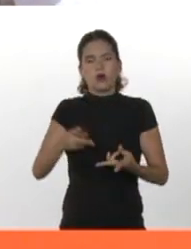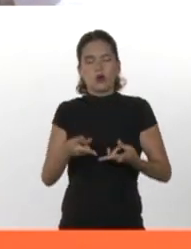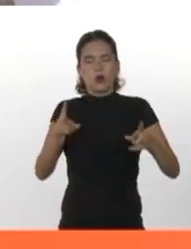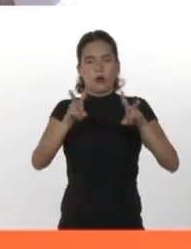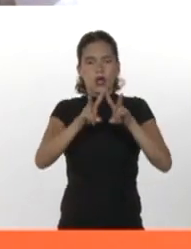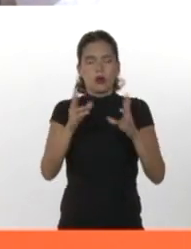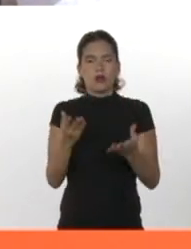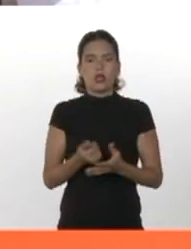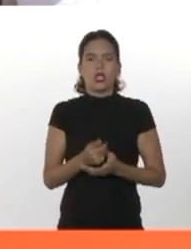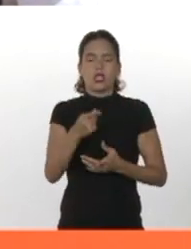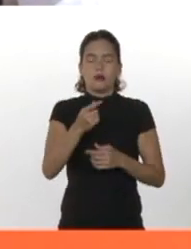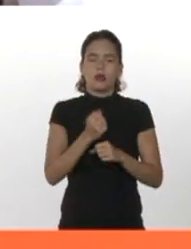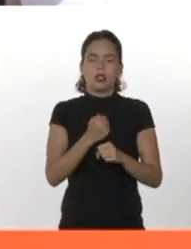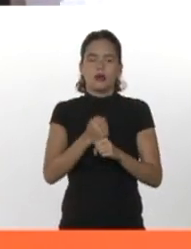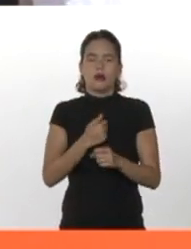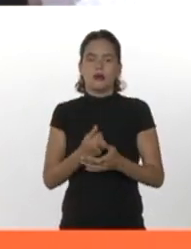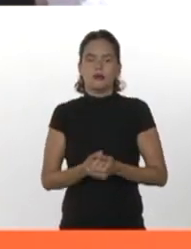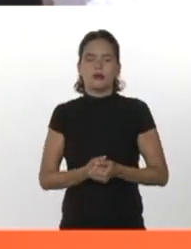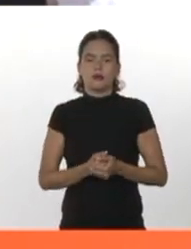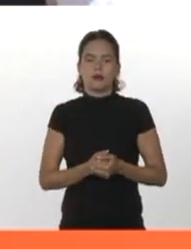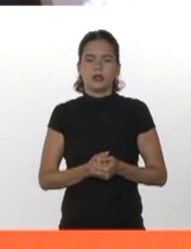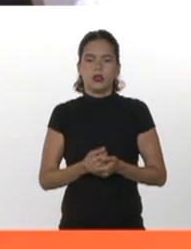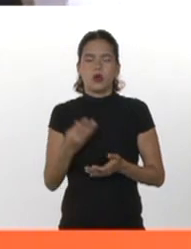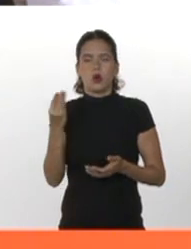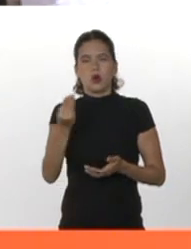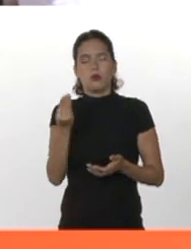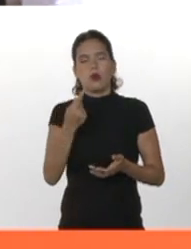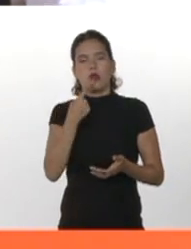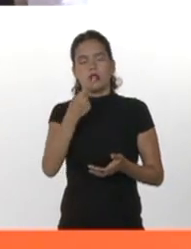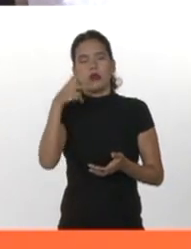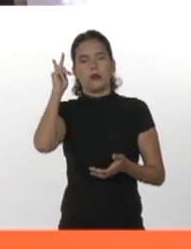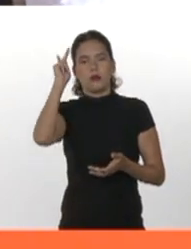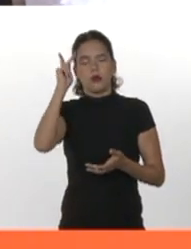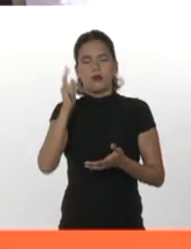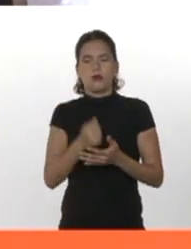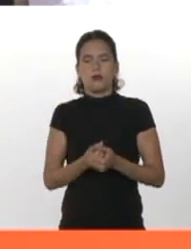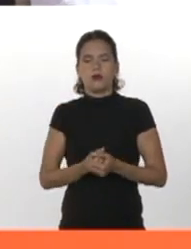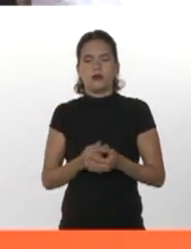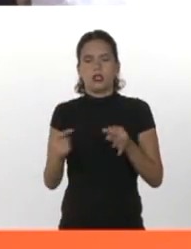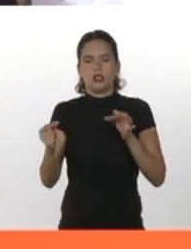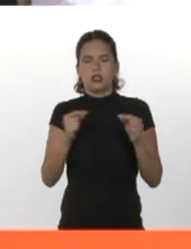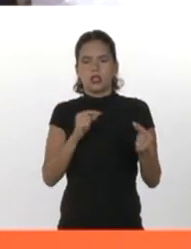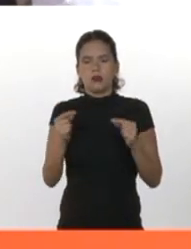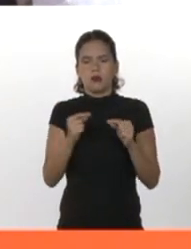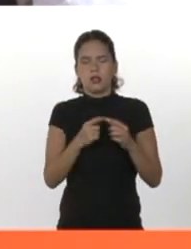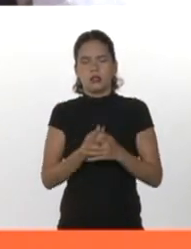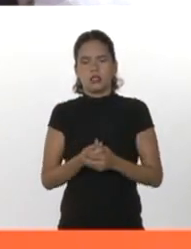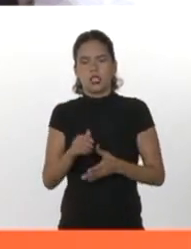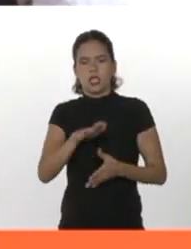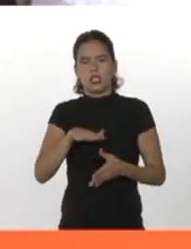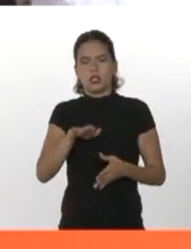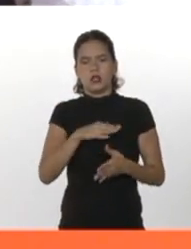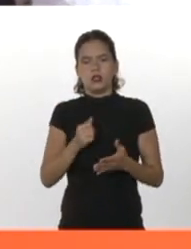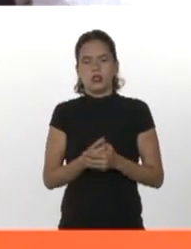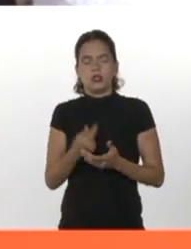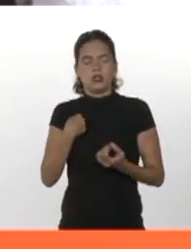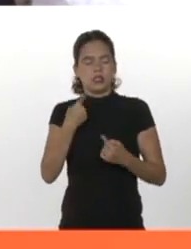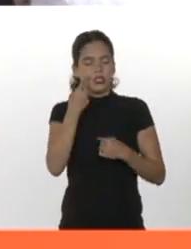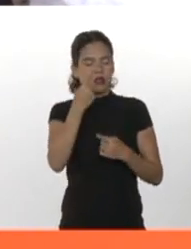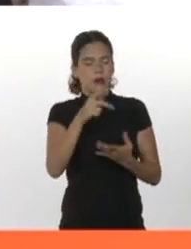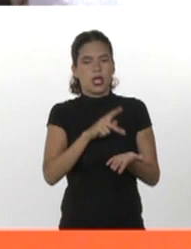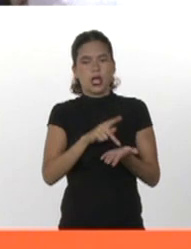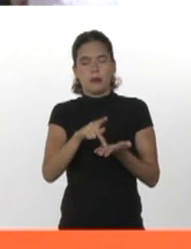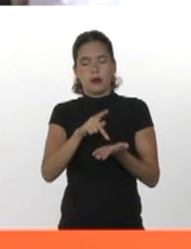valores que hemos trabajado. Como dijo usted, profe Elizabeth, en debates, en donde se vea